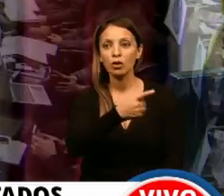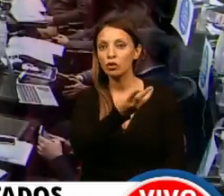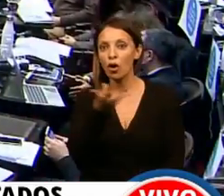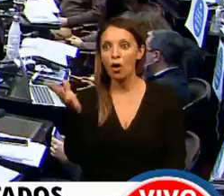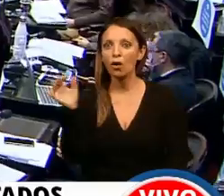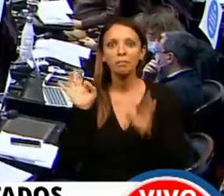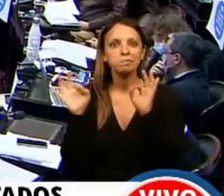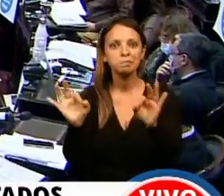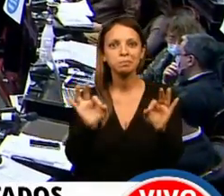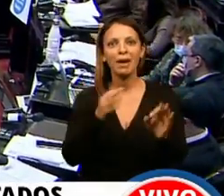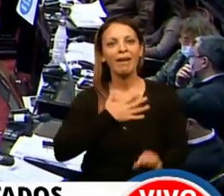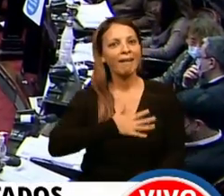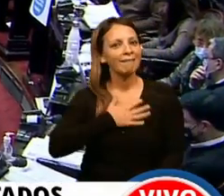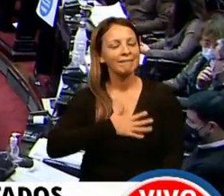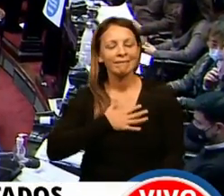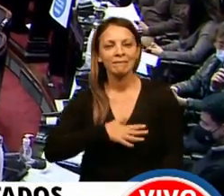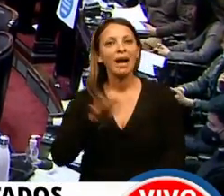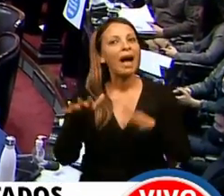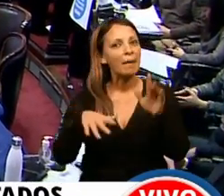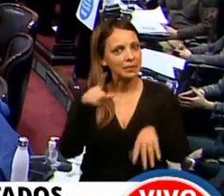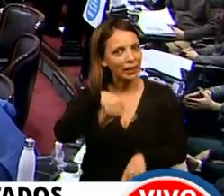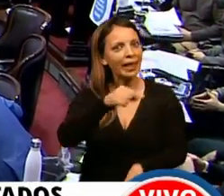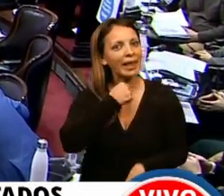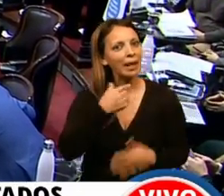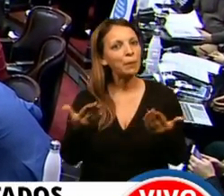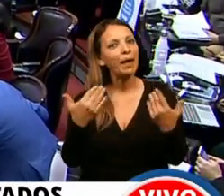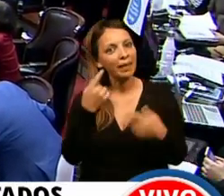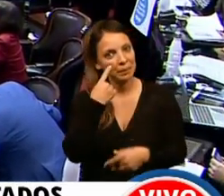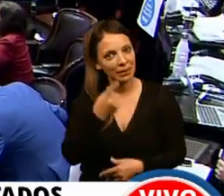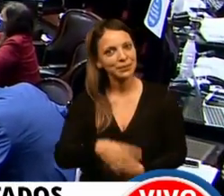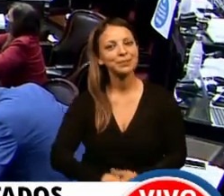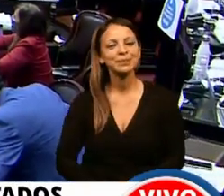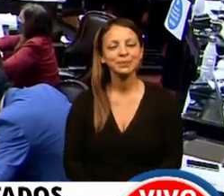tienen todos registrados luego todo a veces cuando queremos podemos ser